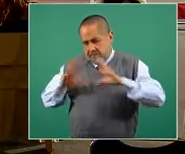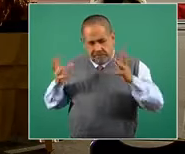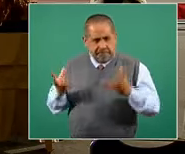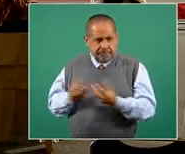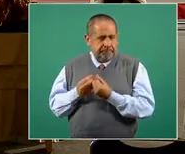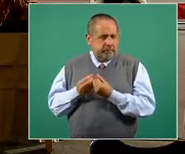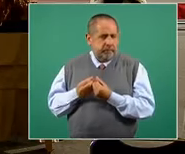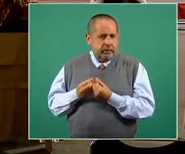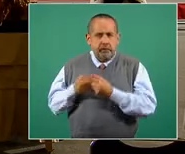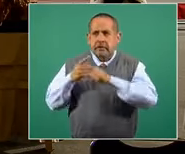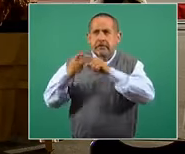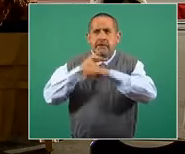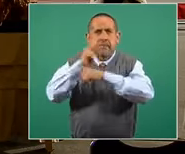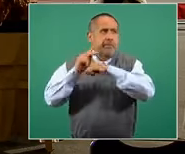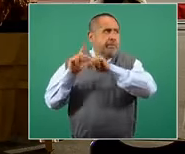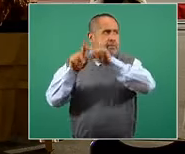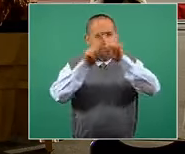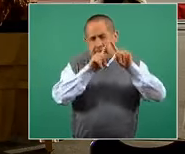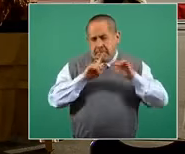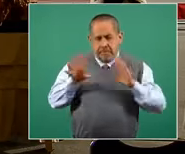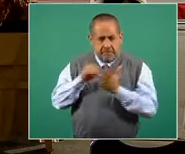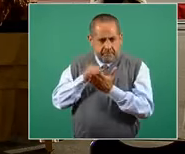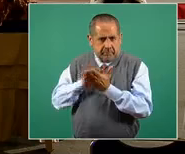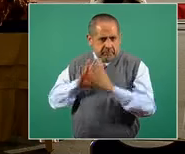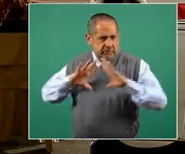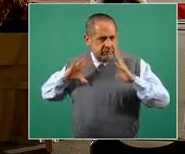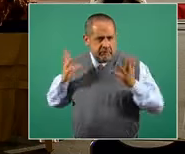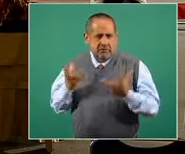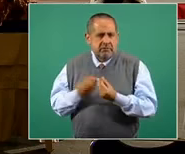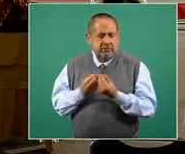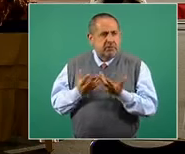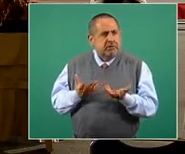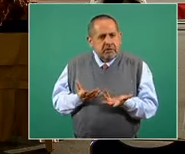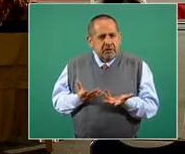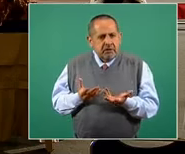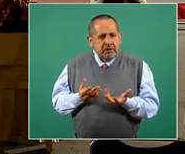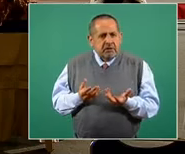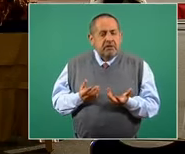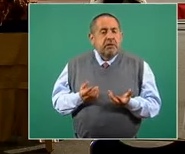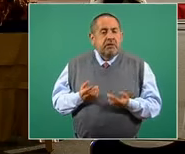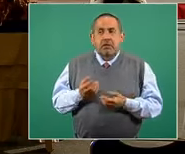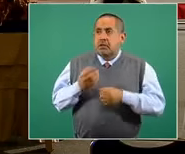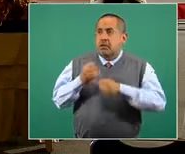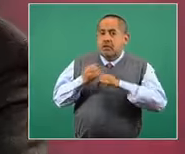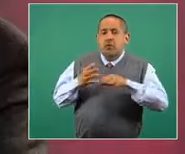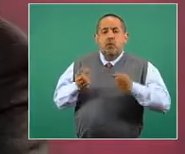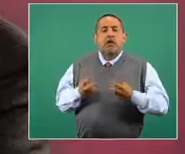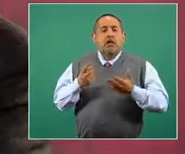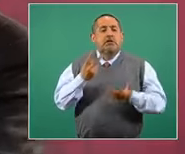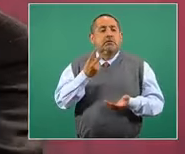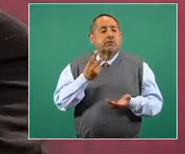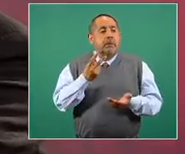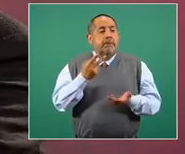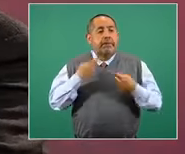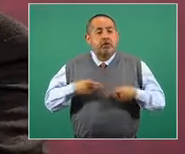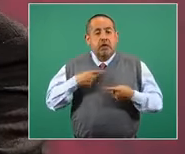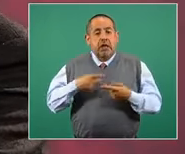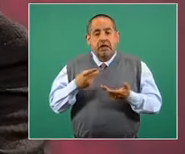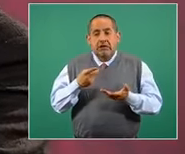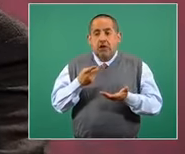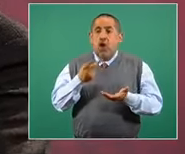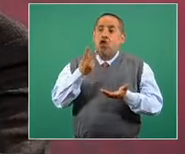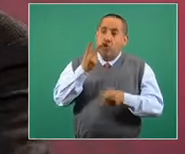la suma de los eventos que han sido registrados en los países. Y los informes sobre recontagios son